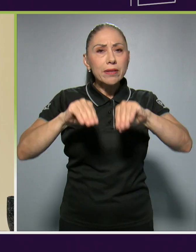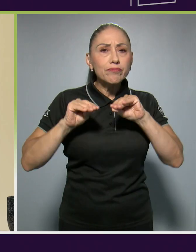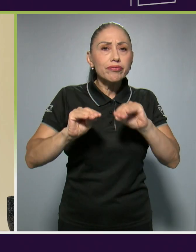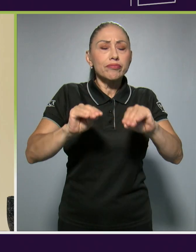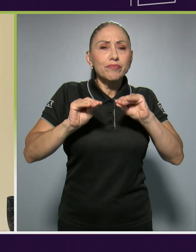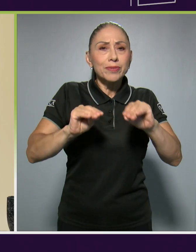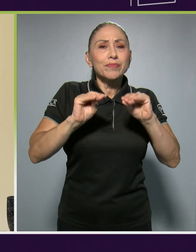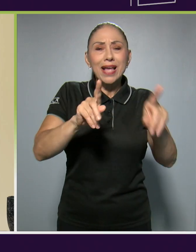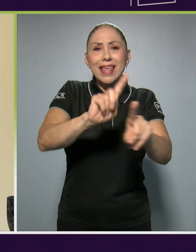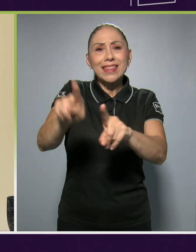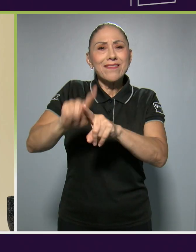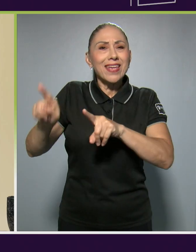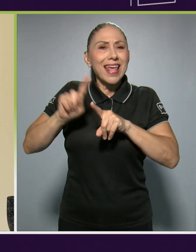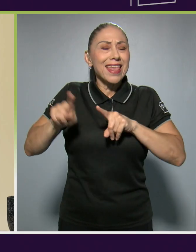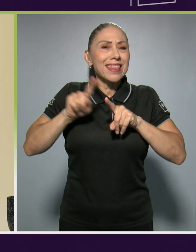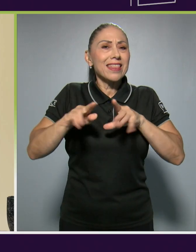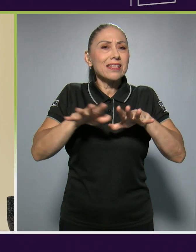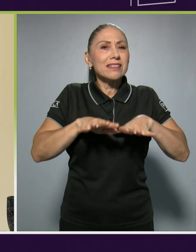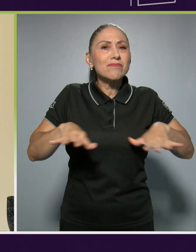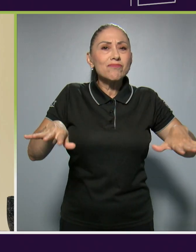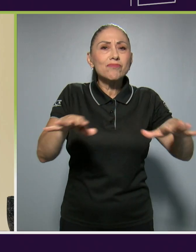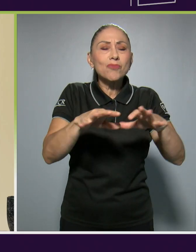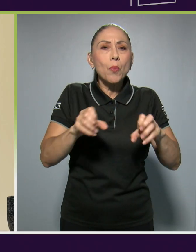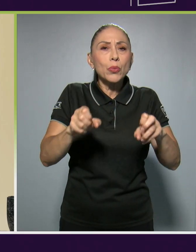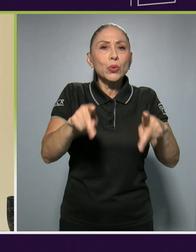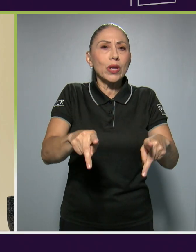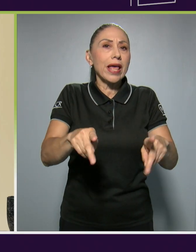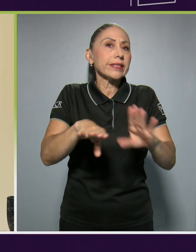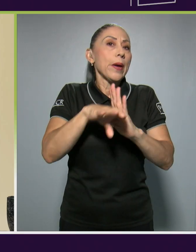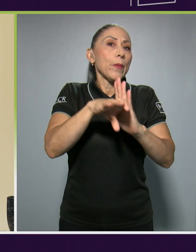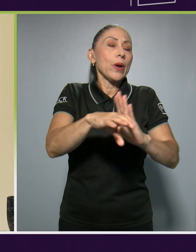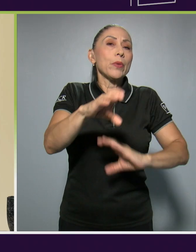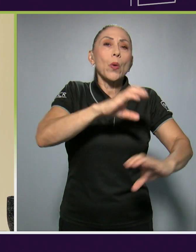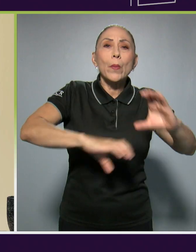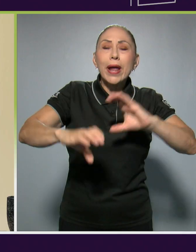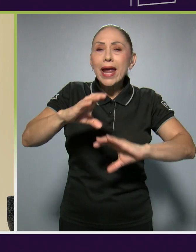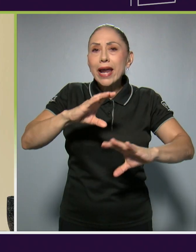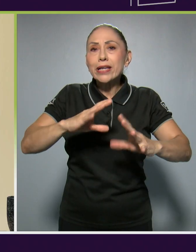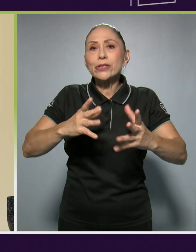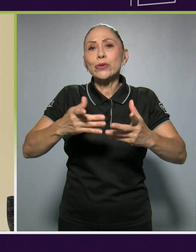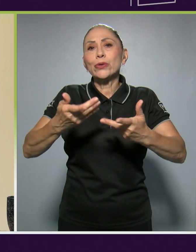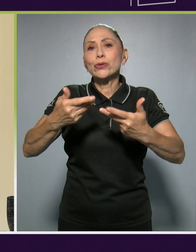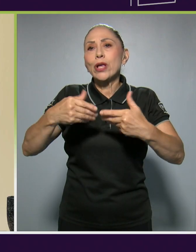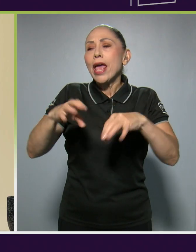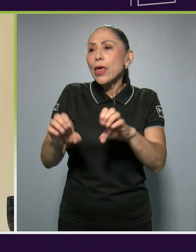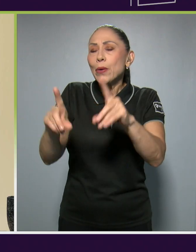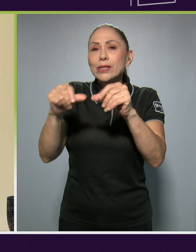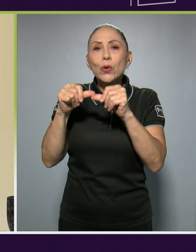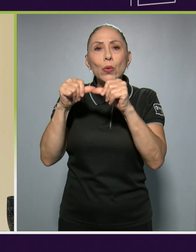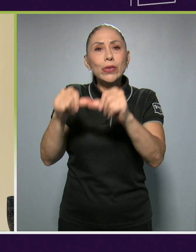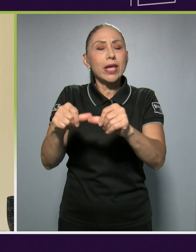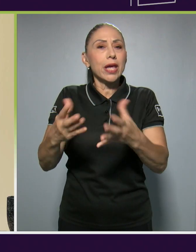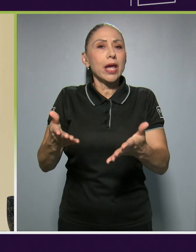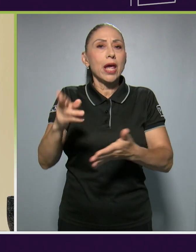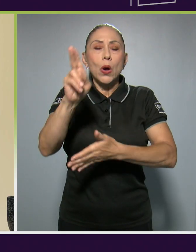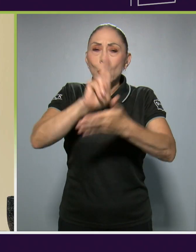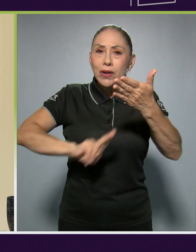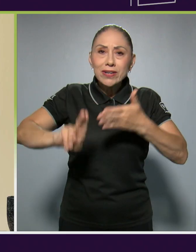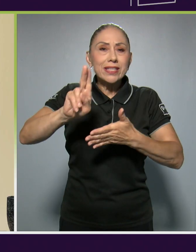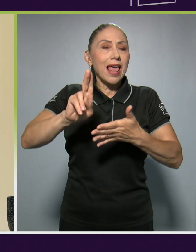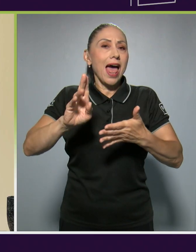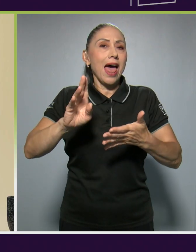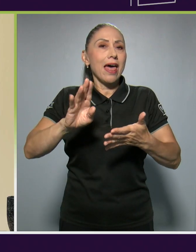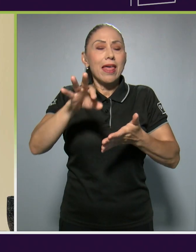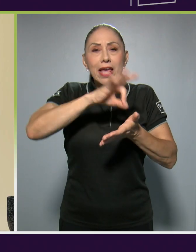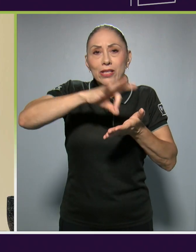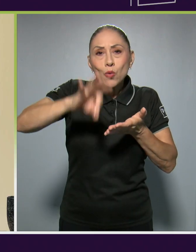puntos, desde comercios hasta la parte de educación continua, la universidad, escuela,